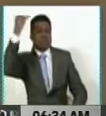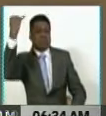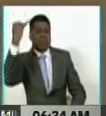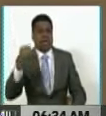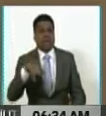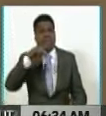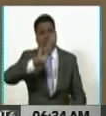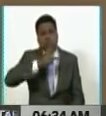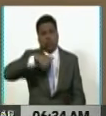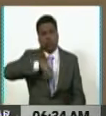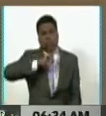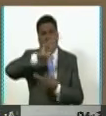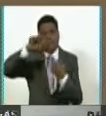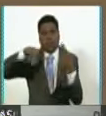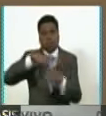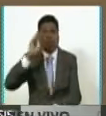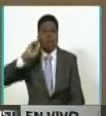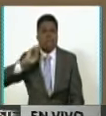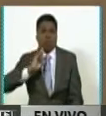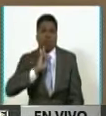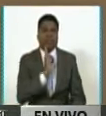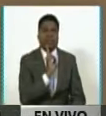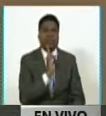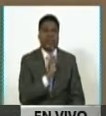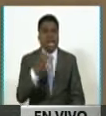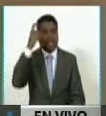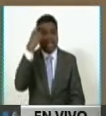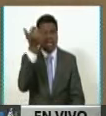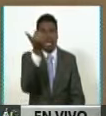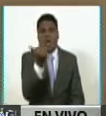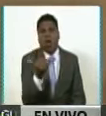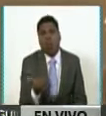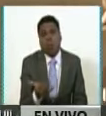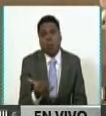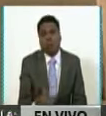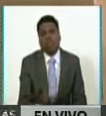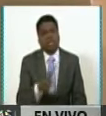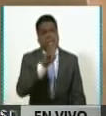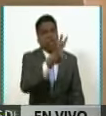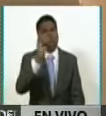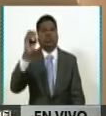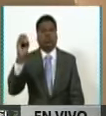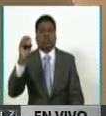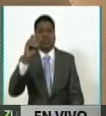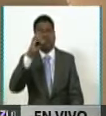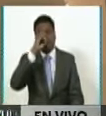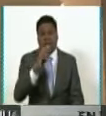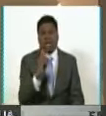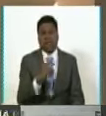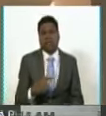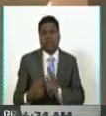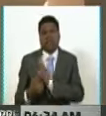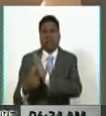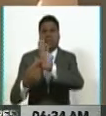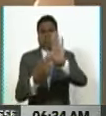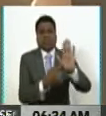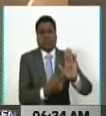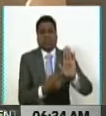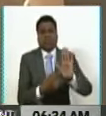nuestra revolución bolivariana y el día de hoy, a 200 años de su natalicio, nos declaramos fieles